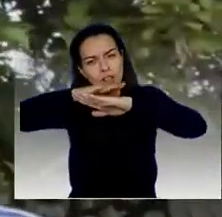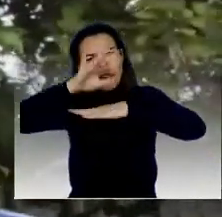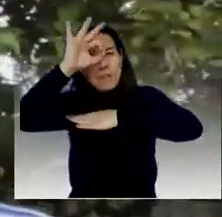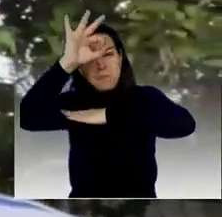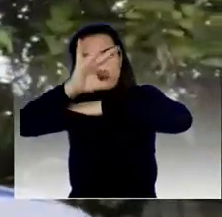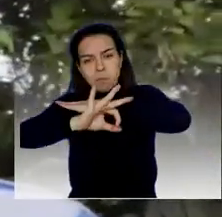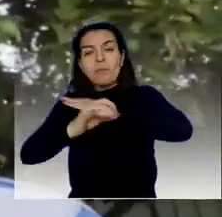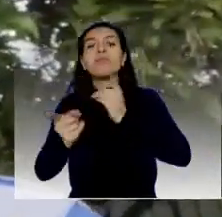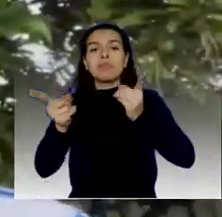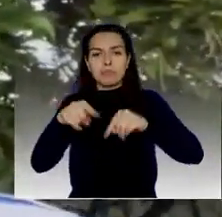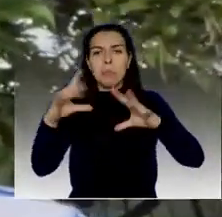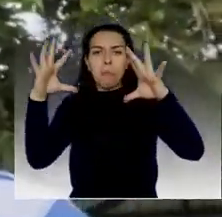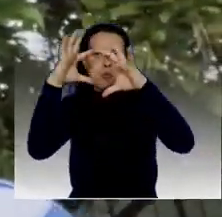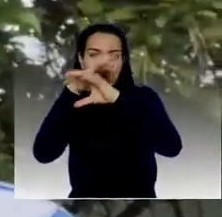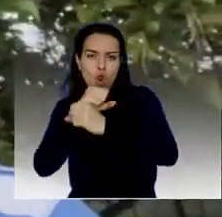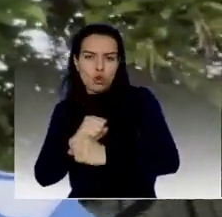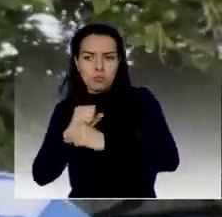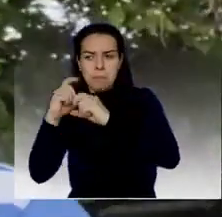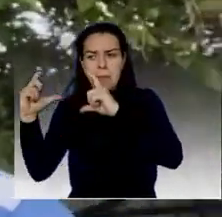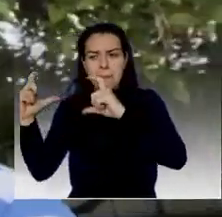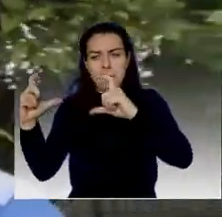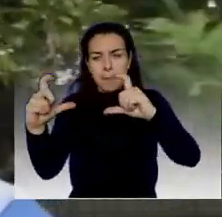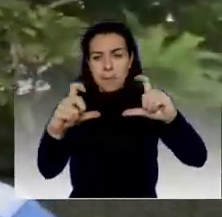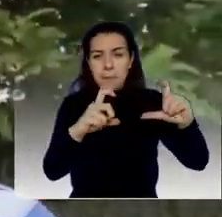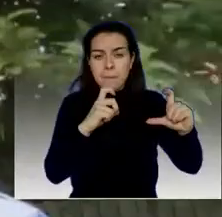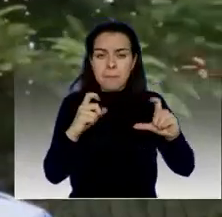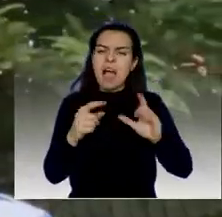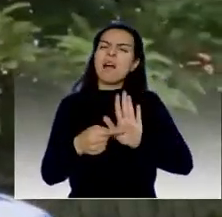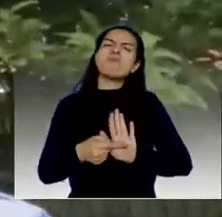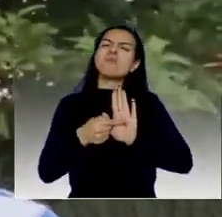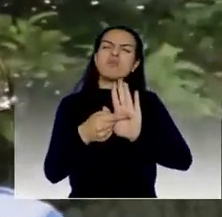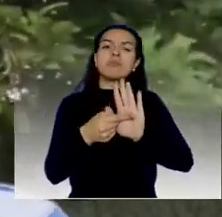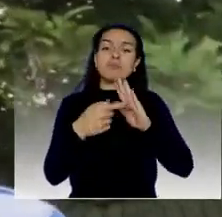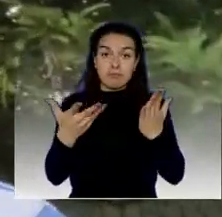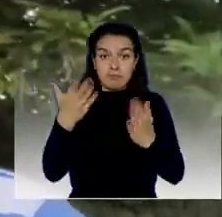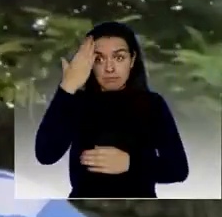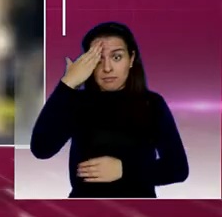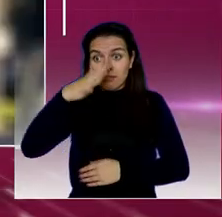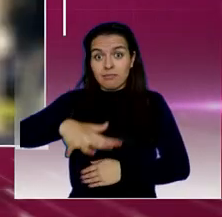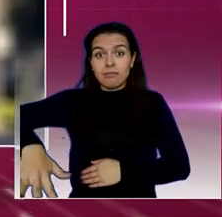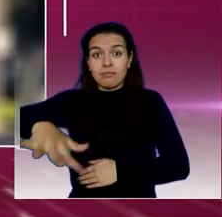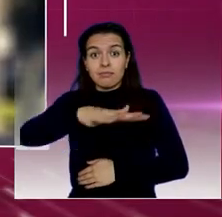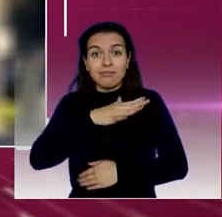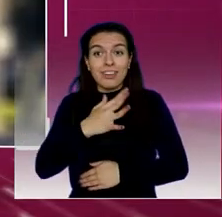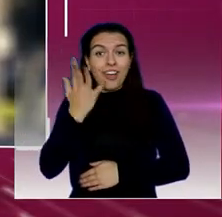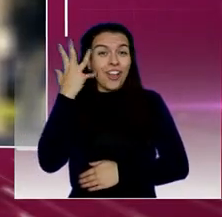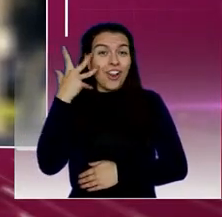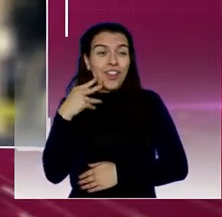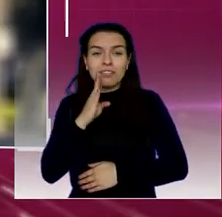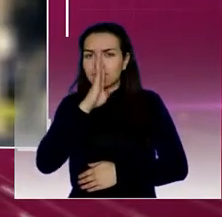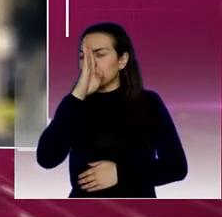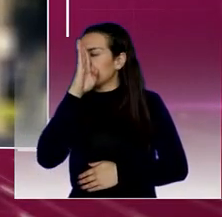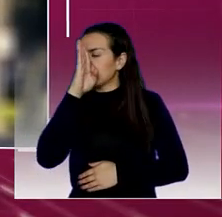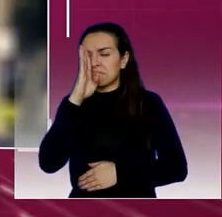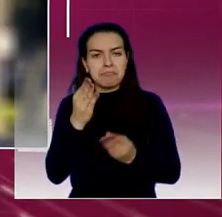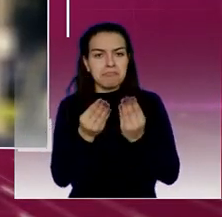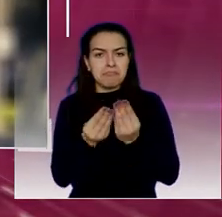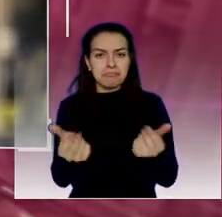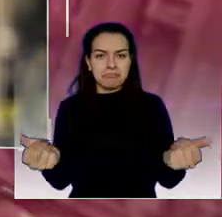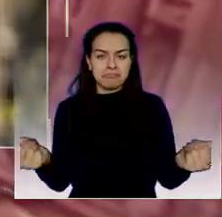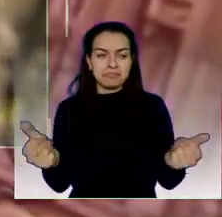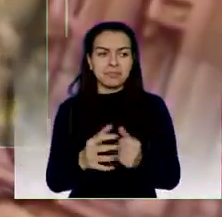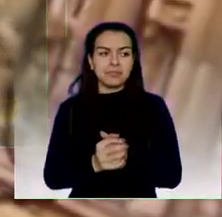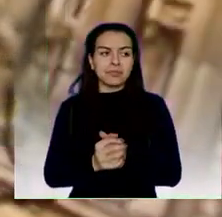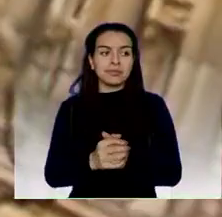de noche mostrando que la cotidianidad de los lugares ya no existía la muestra también cuenta con imágenes de las